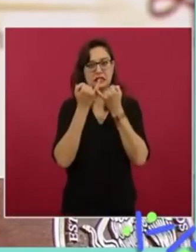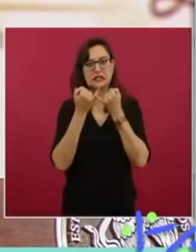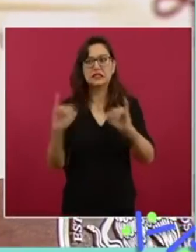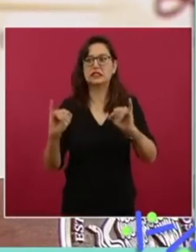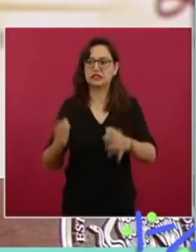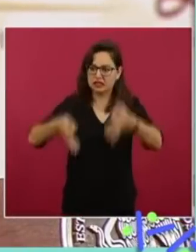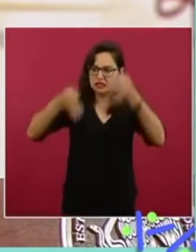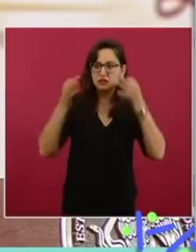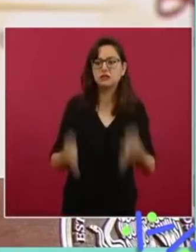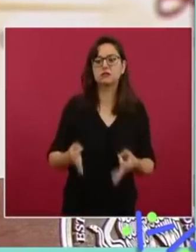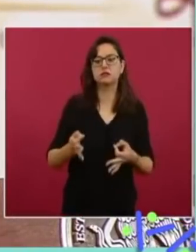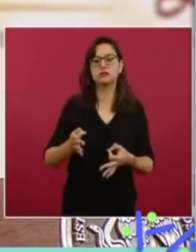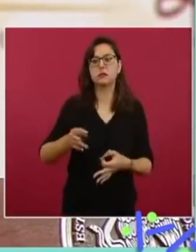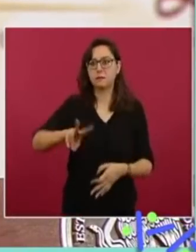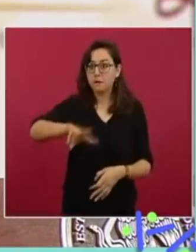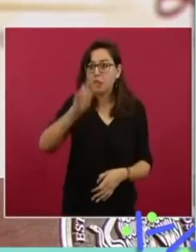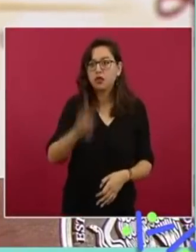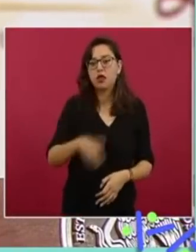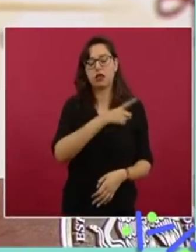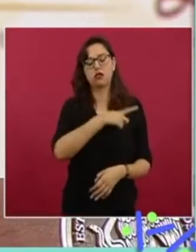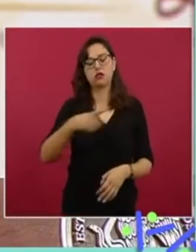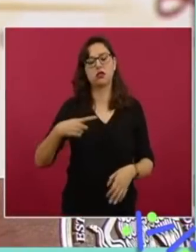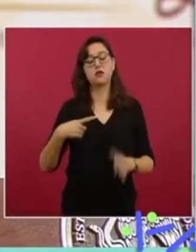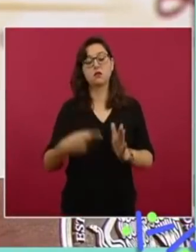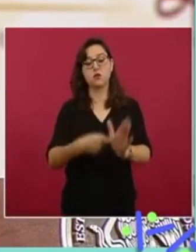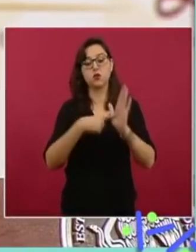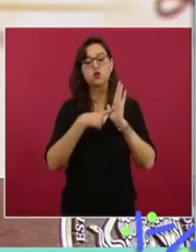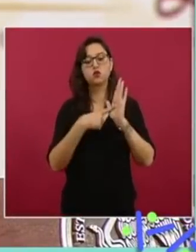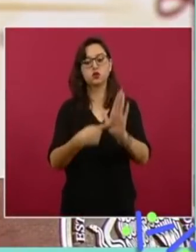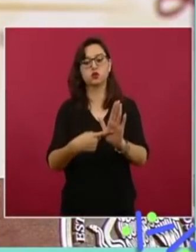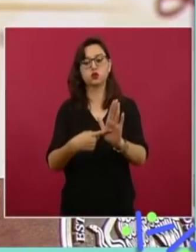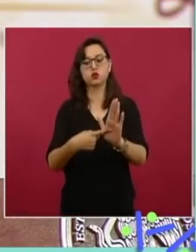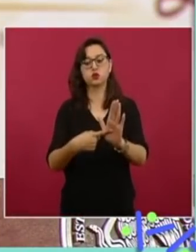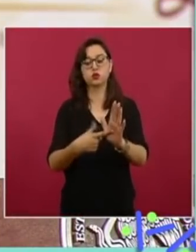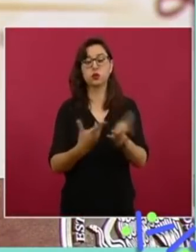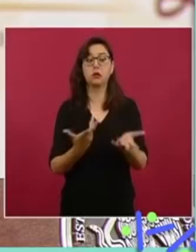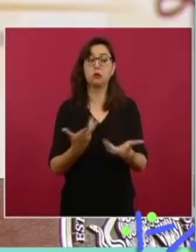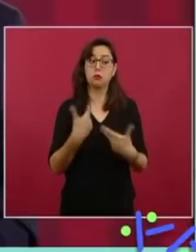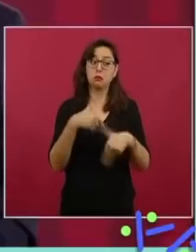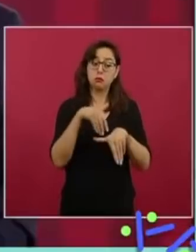representantes populares y no